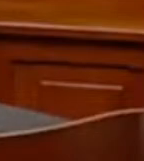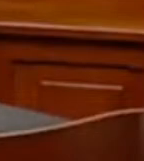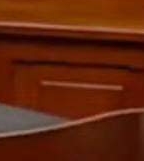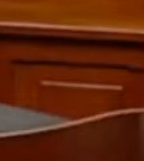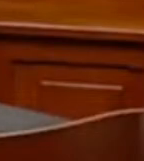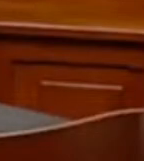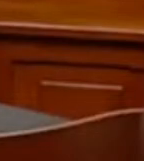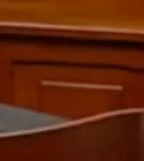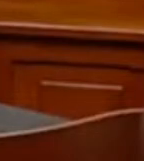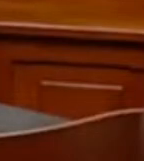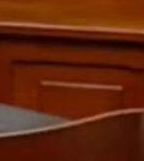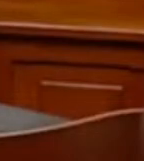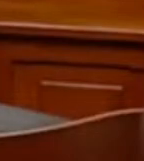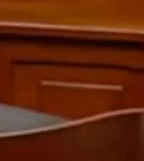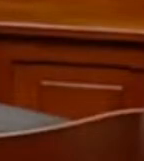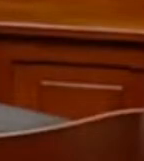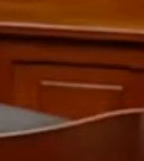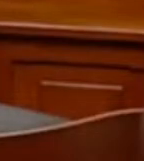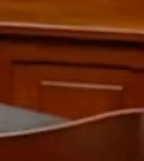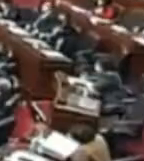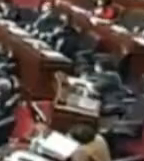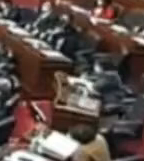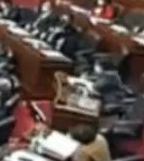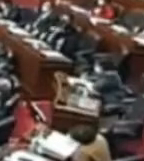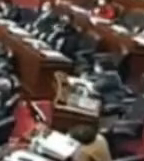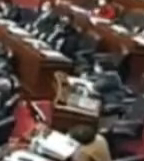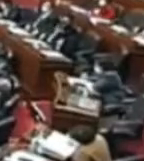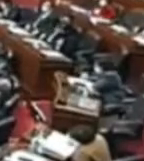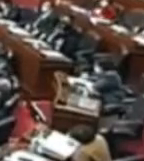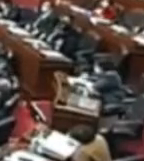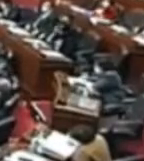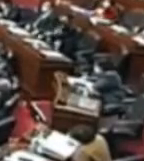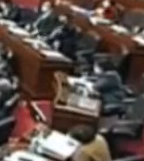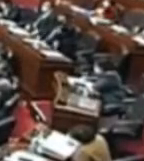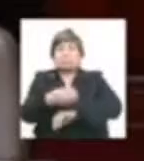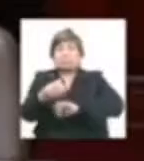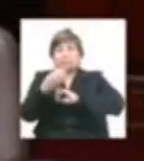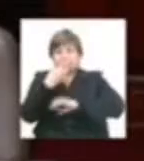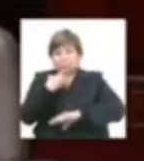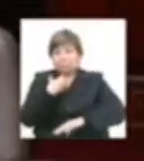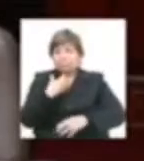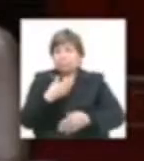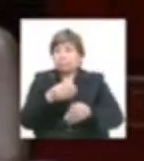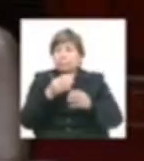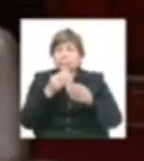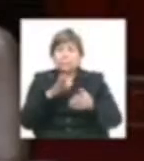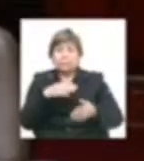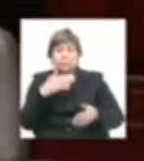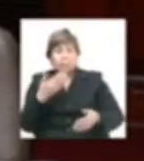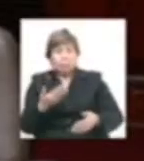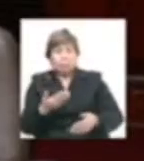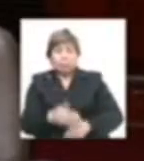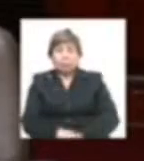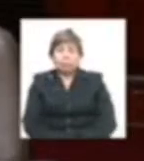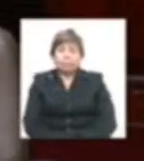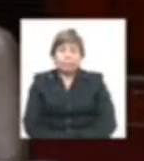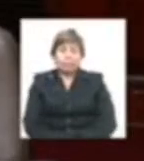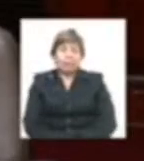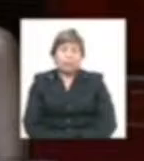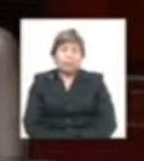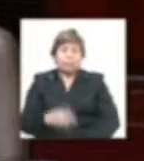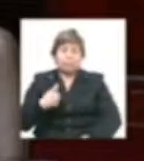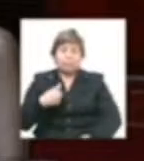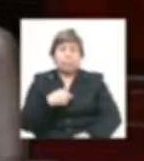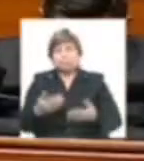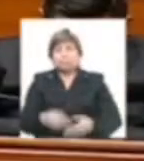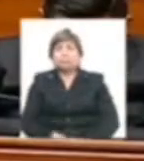hacer alianzas con los grupos de centro progresistas que hay en el Congreso, y eso le va a dar una mayoría que no tiene